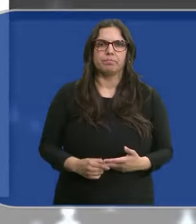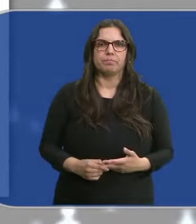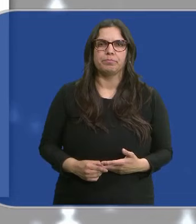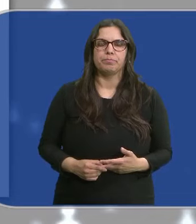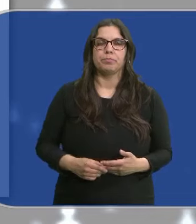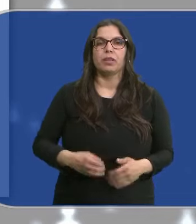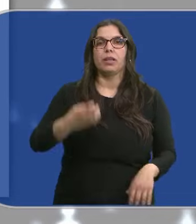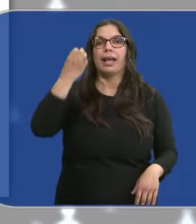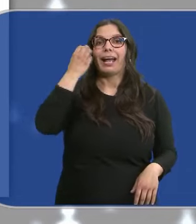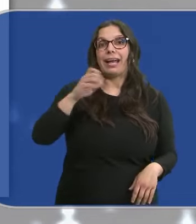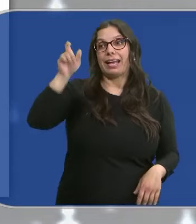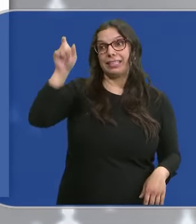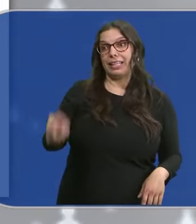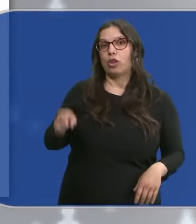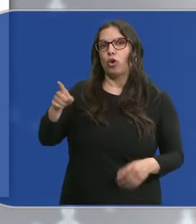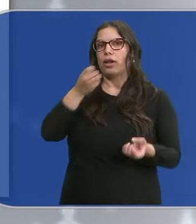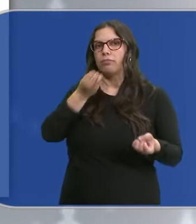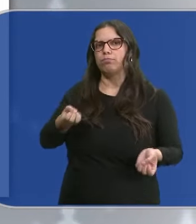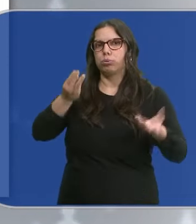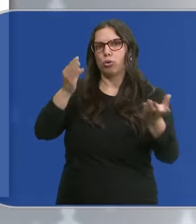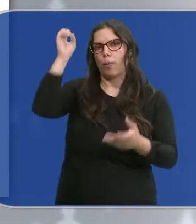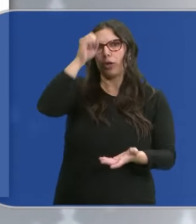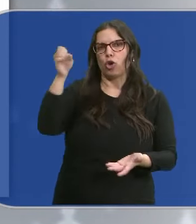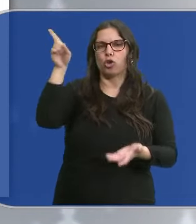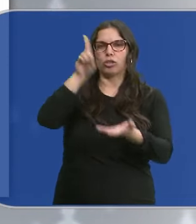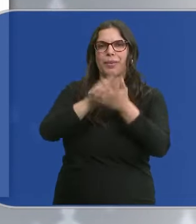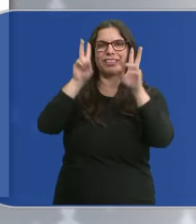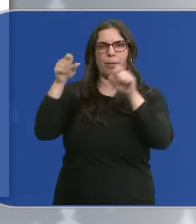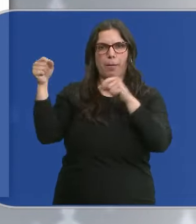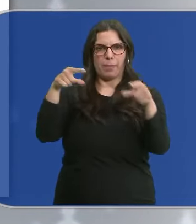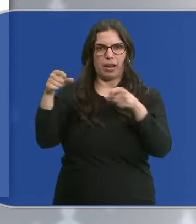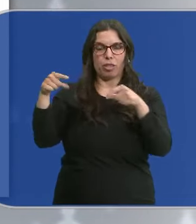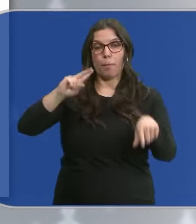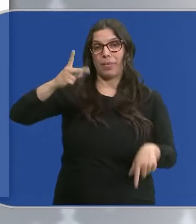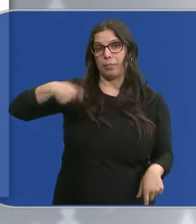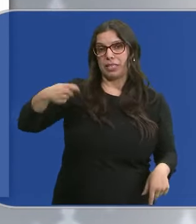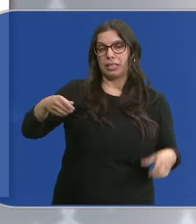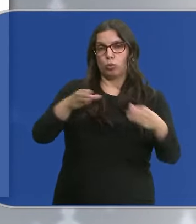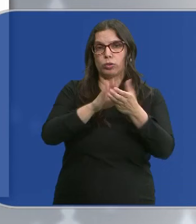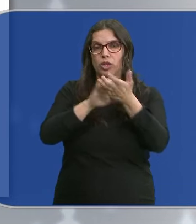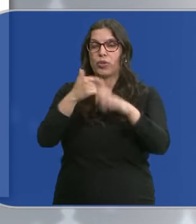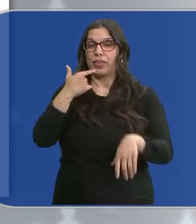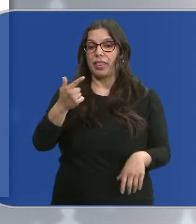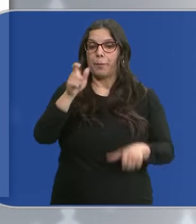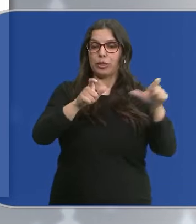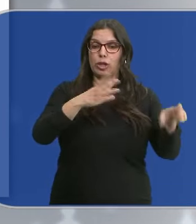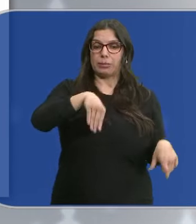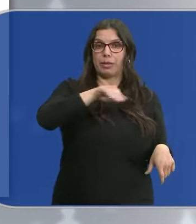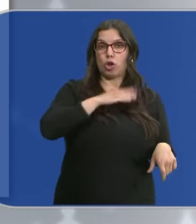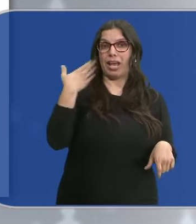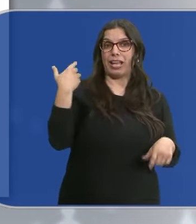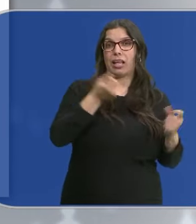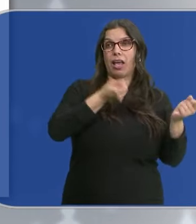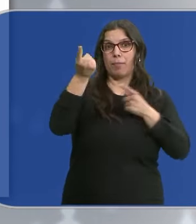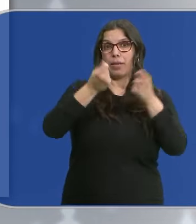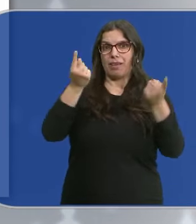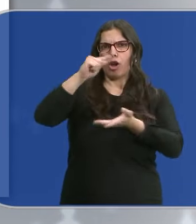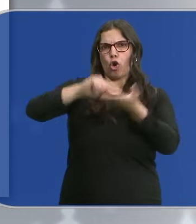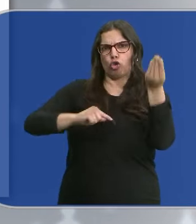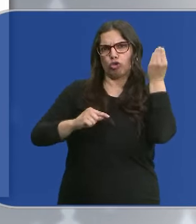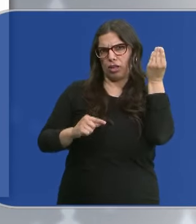Juan García Gallardo ha vuelto a dar su opinión en redes sociales sobre inmigración. El vicepresidente de la Junta dice que los españoles emigraban con contrato